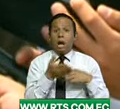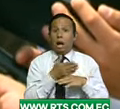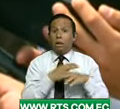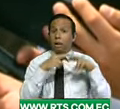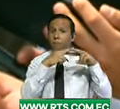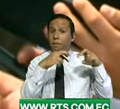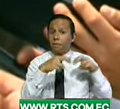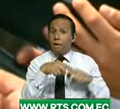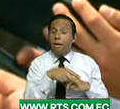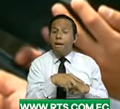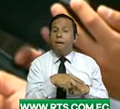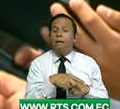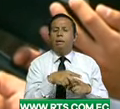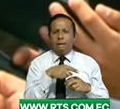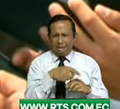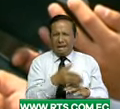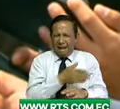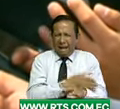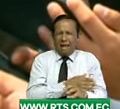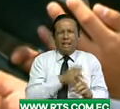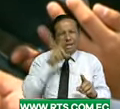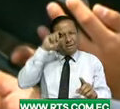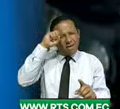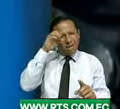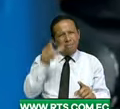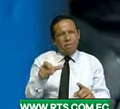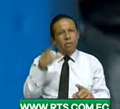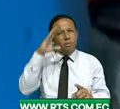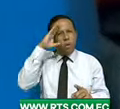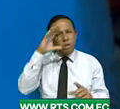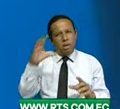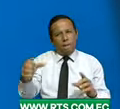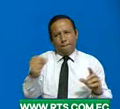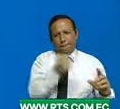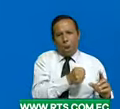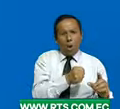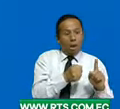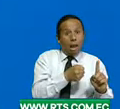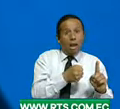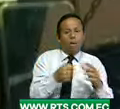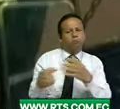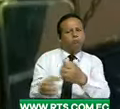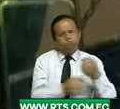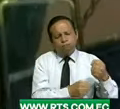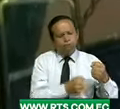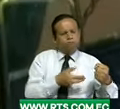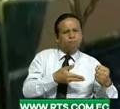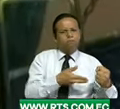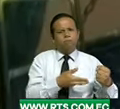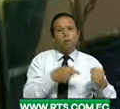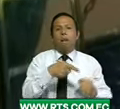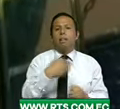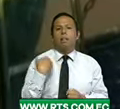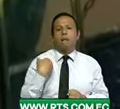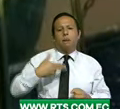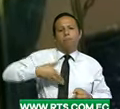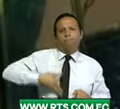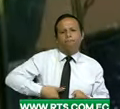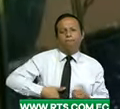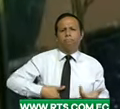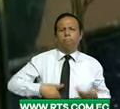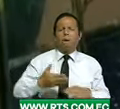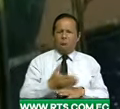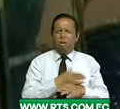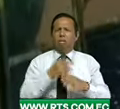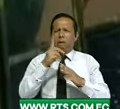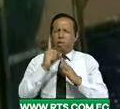sería uno de los autores intelectuales de este secuestro. Fue detenido en posesión de un arma de fuego y registra antecedentes por tenencia de armas en los